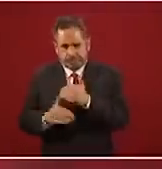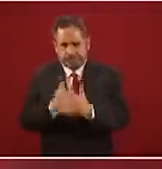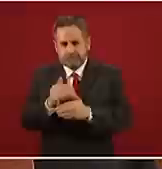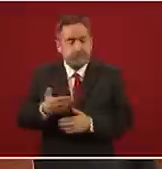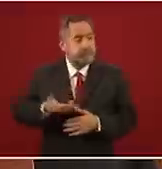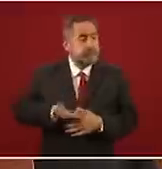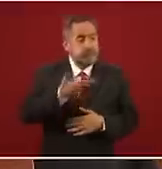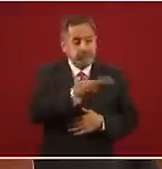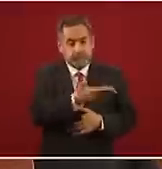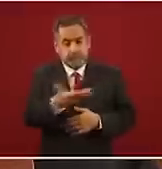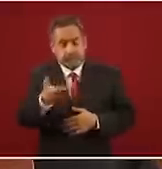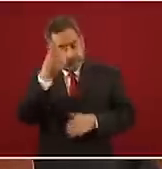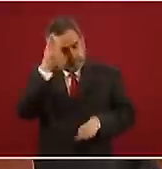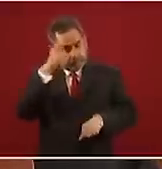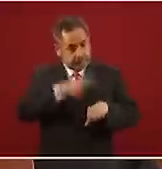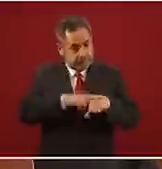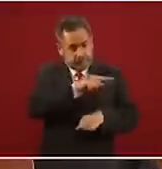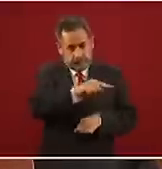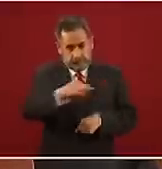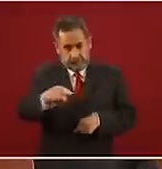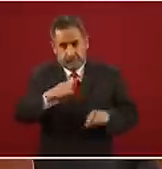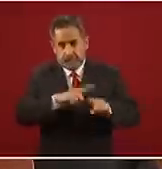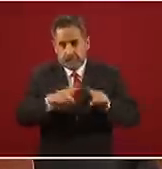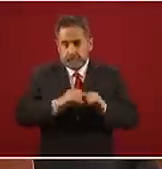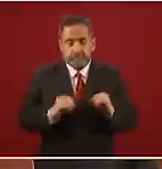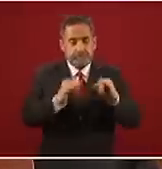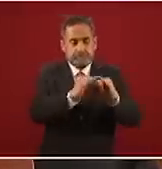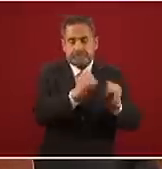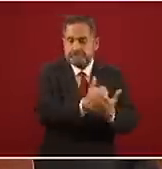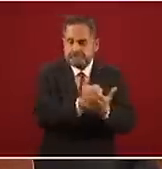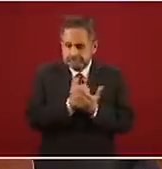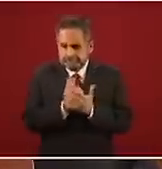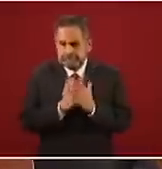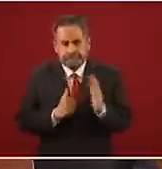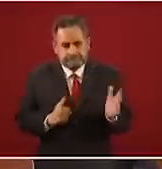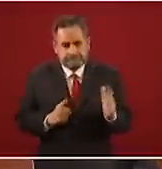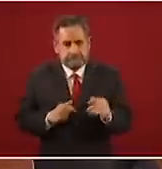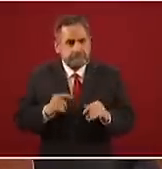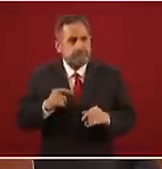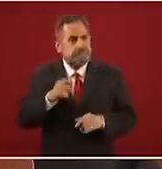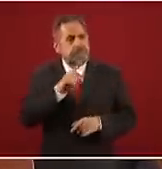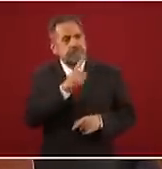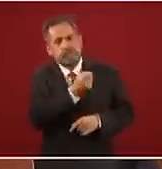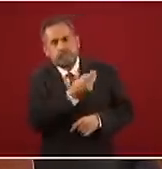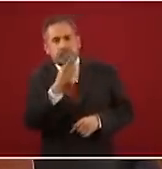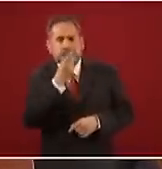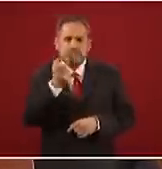los directores de los institutos que nos ayuden y que levanten la mano